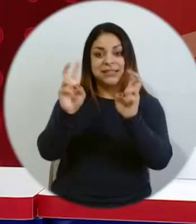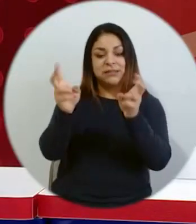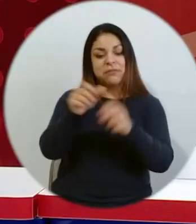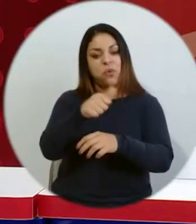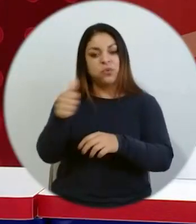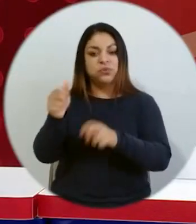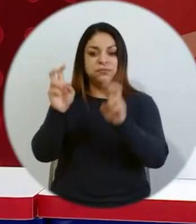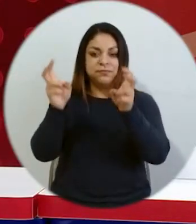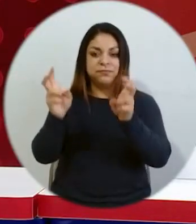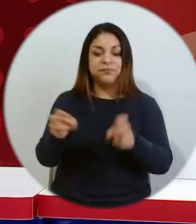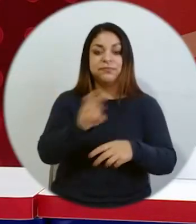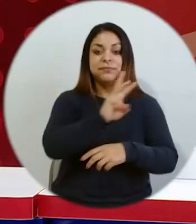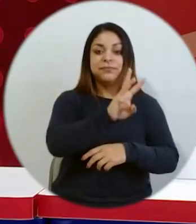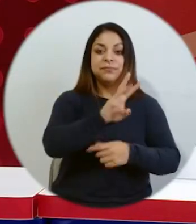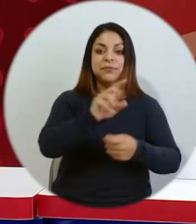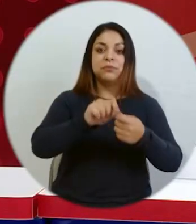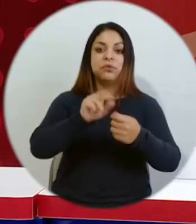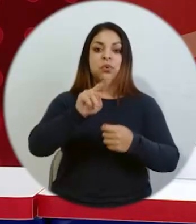otros temas en